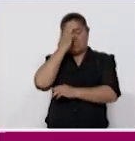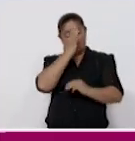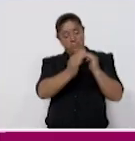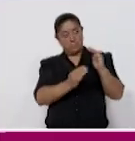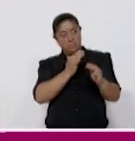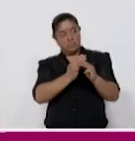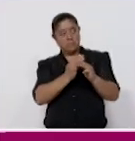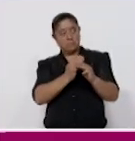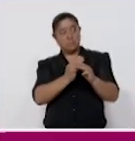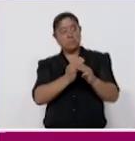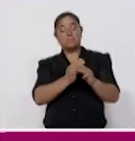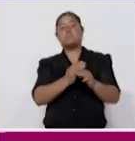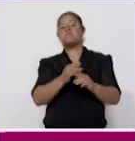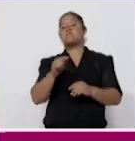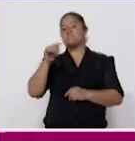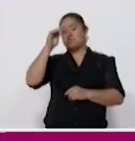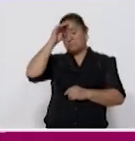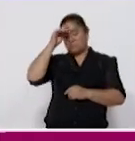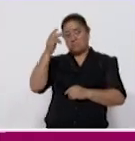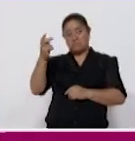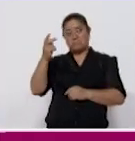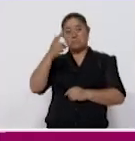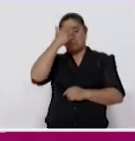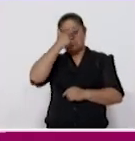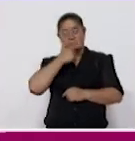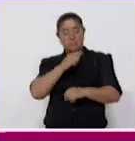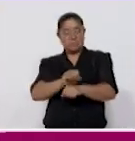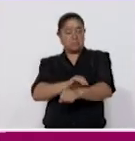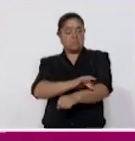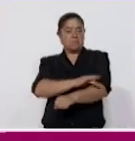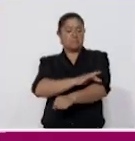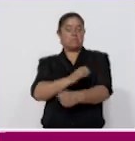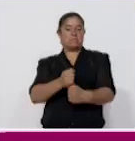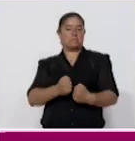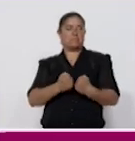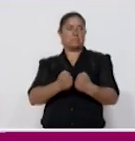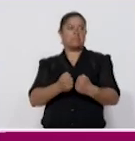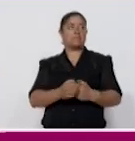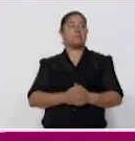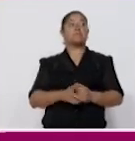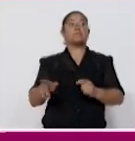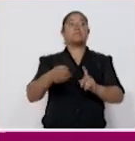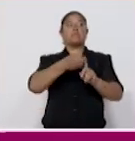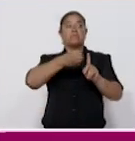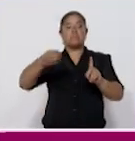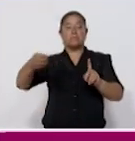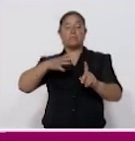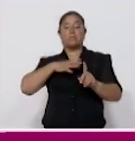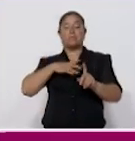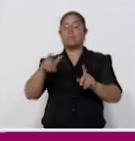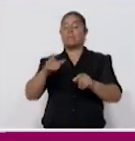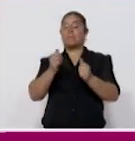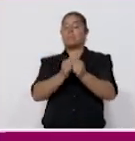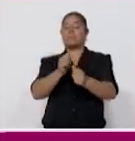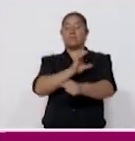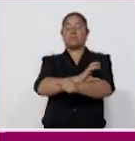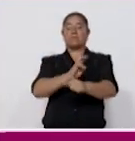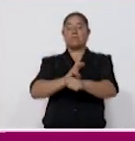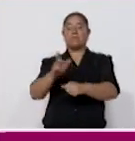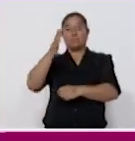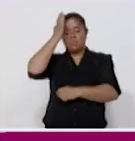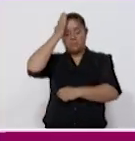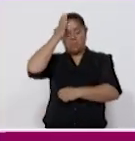mundial prometiendo una noche llena de emoción y adrenalina los organizadores en coordinación con la administración que